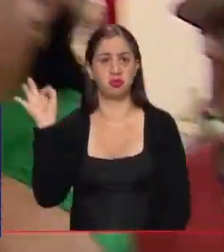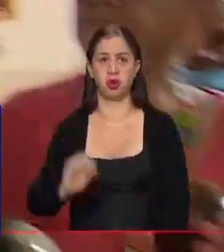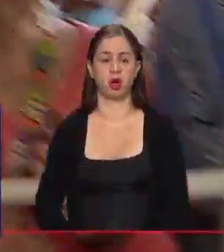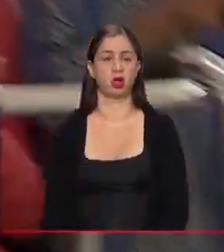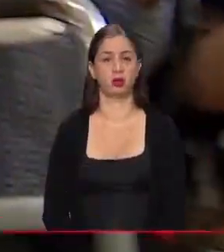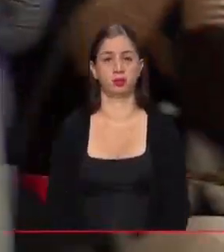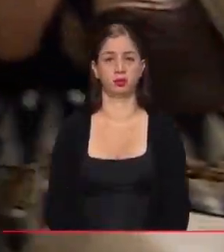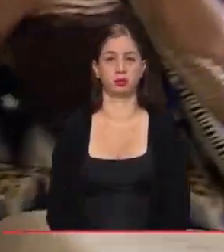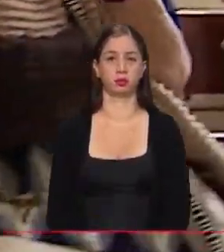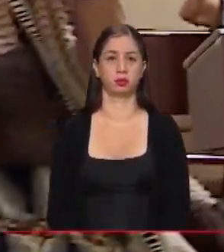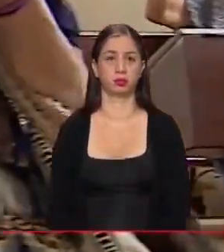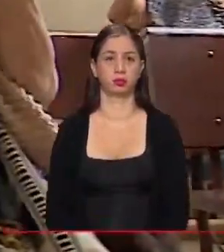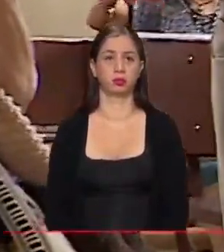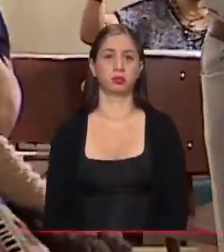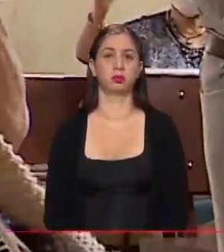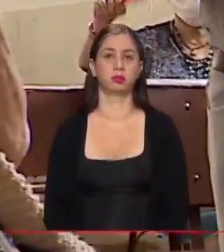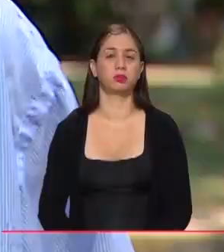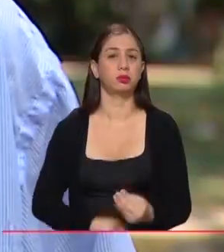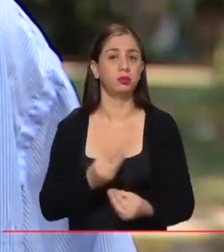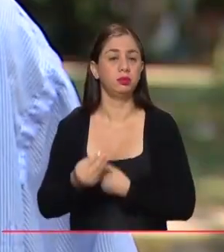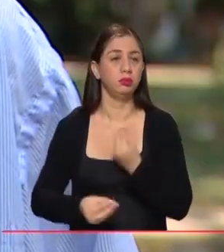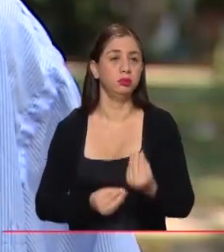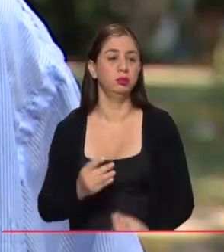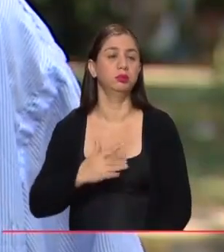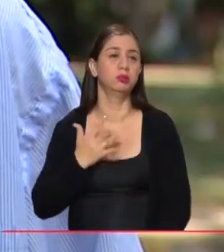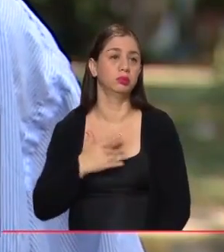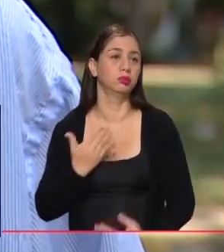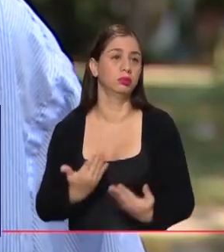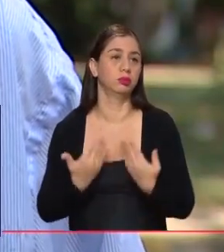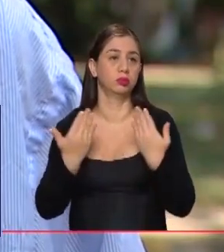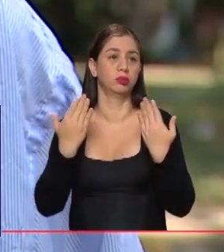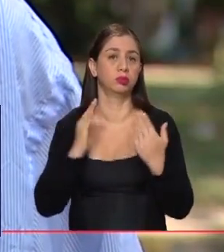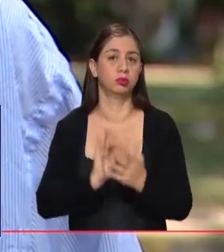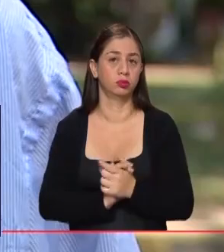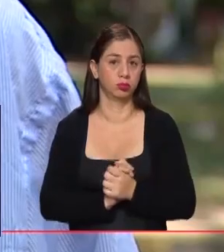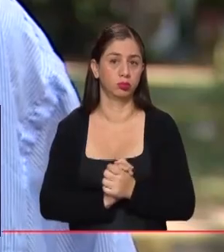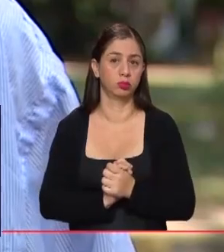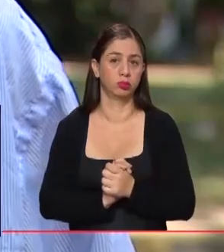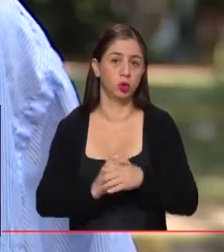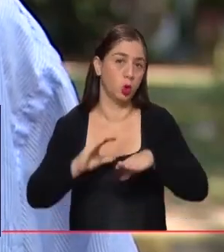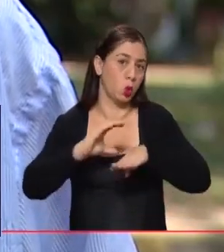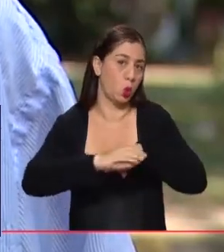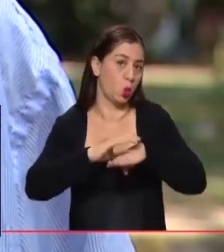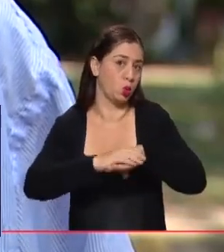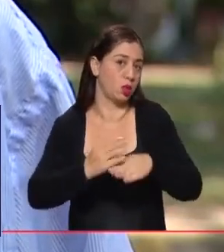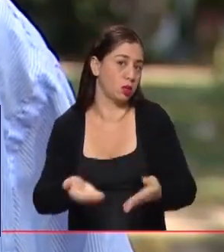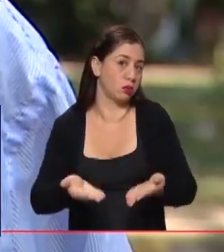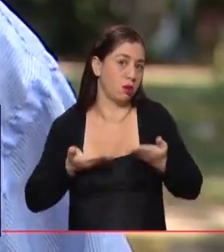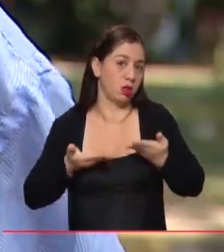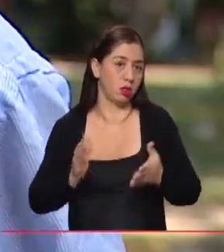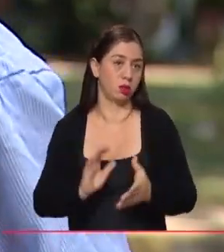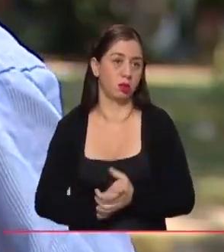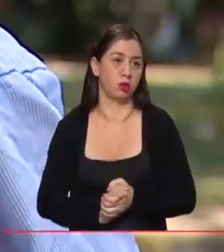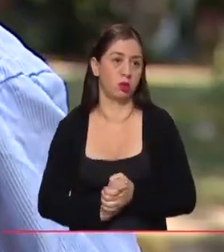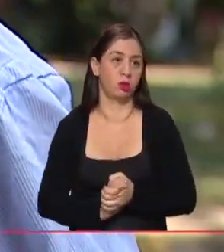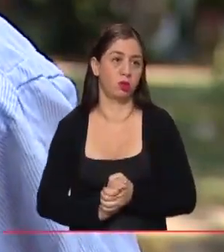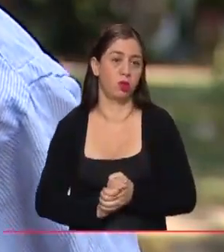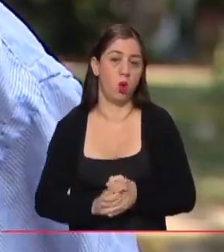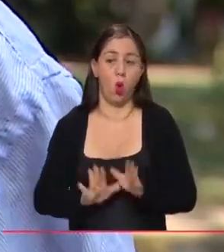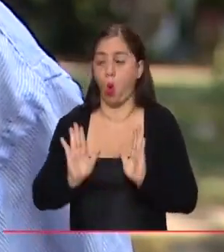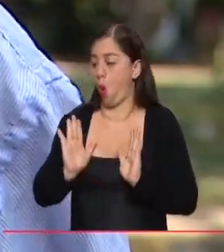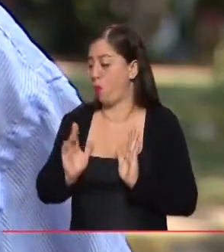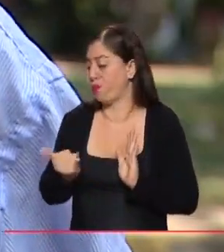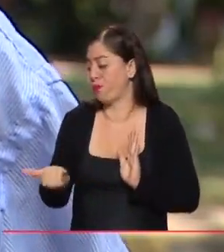Digo, a mí lo único que me puede servir acá es unos zapaticos de lo que traen